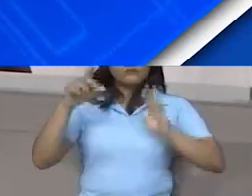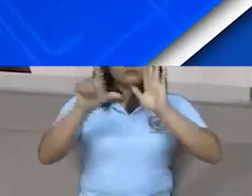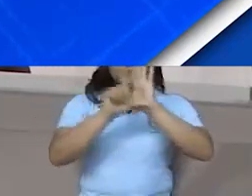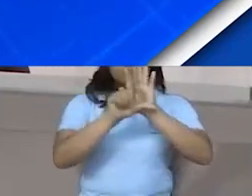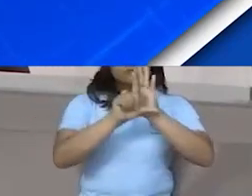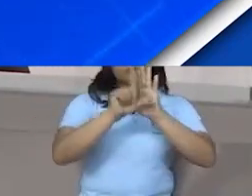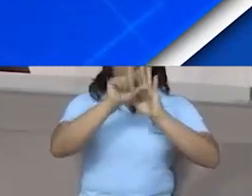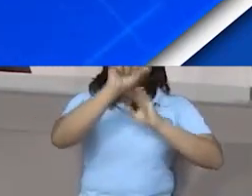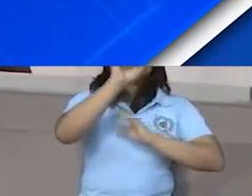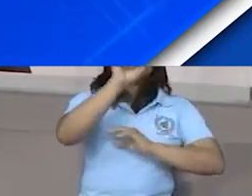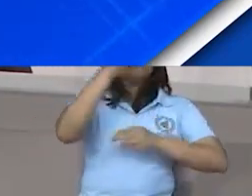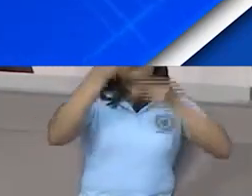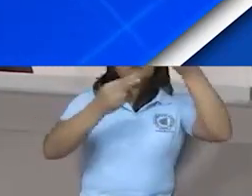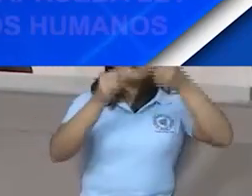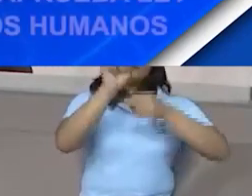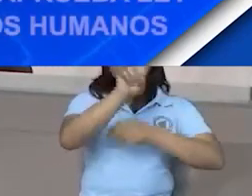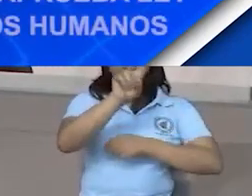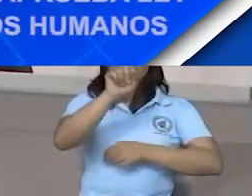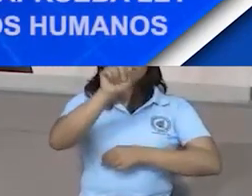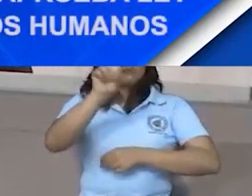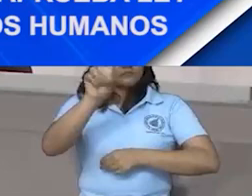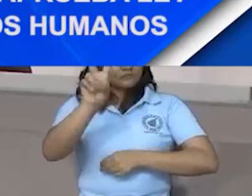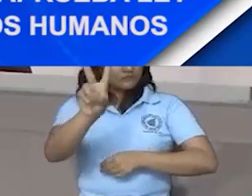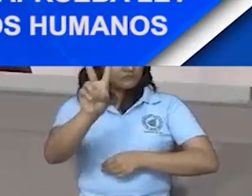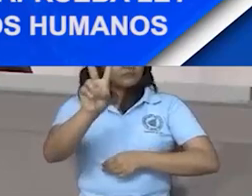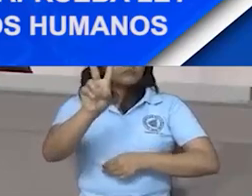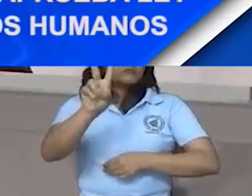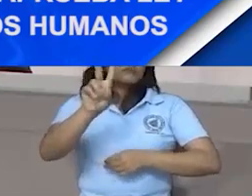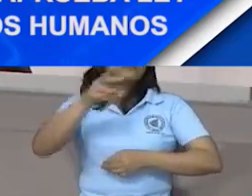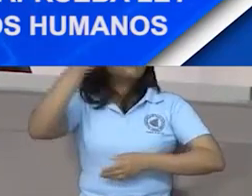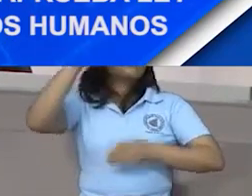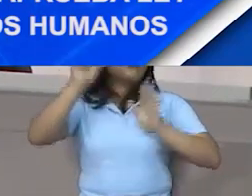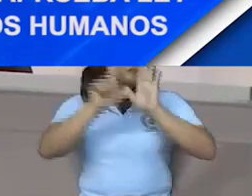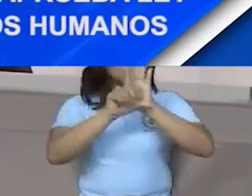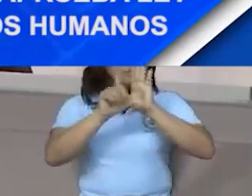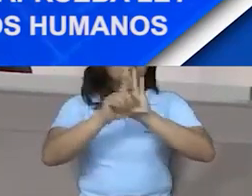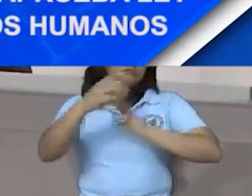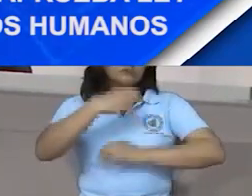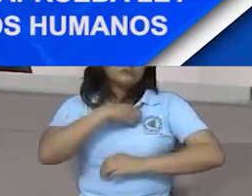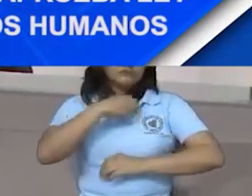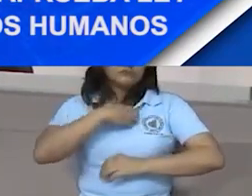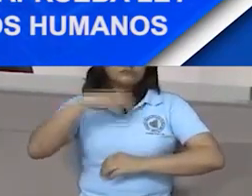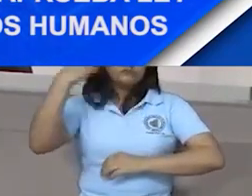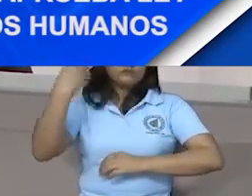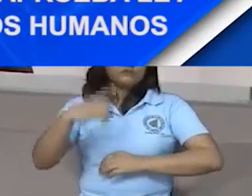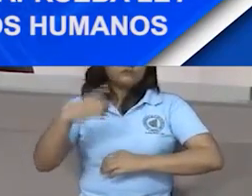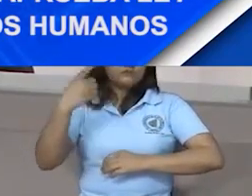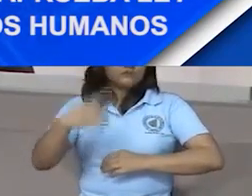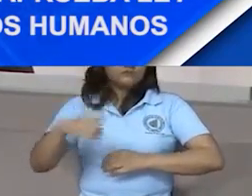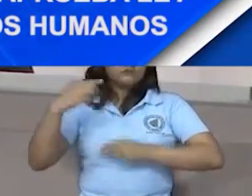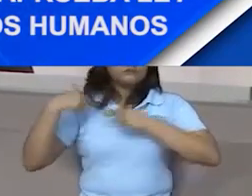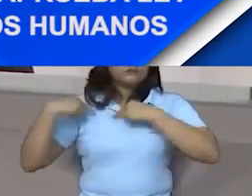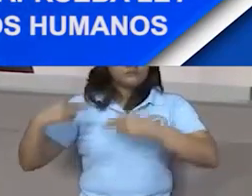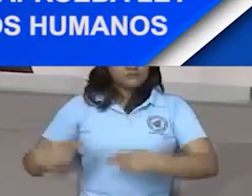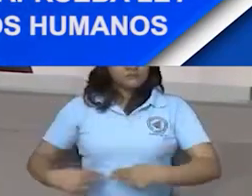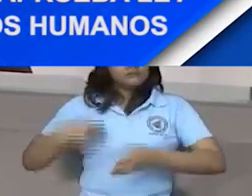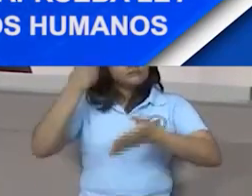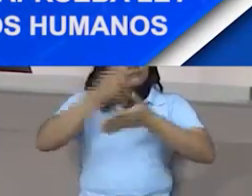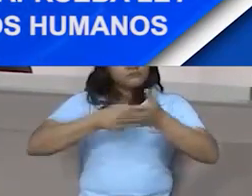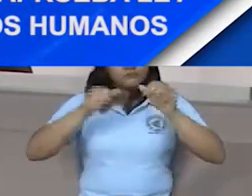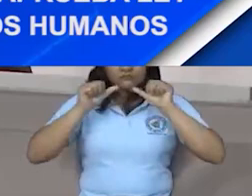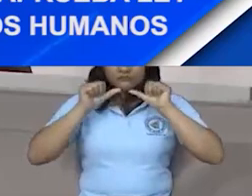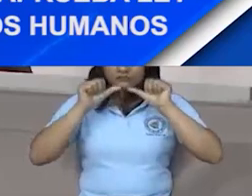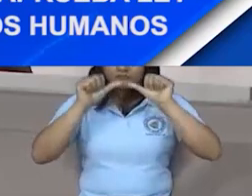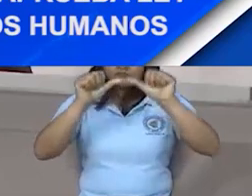número 212, ley de la Procuraduría para la Defensa de los Derechos Humanos, misma que continuará siendo un